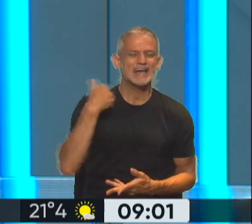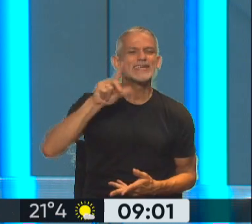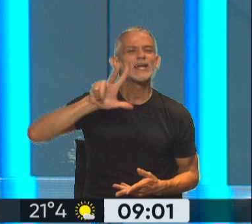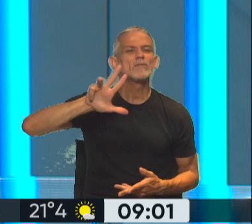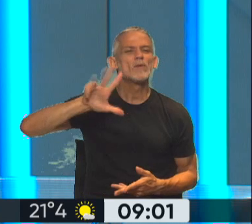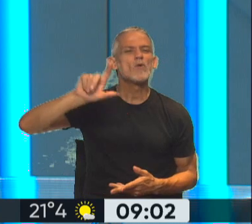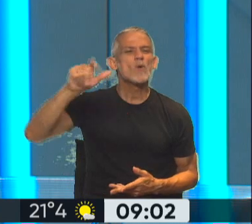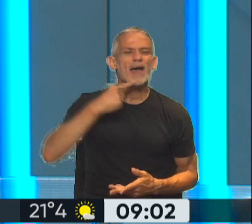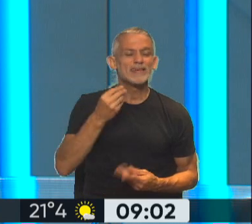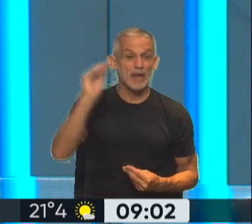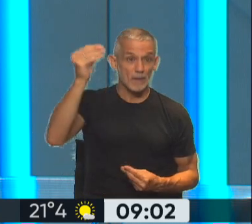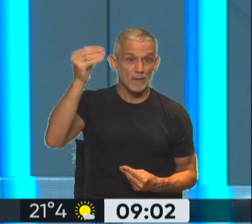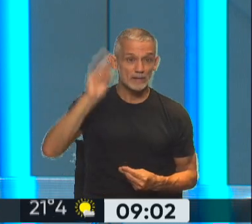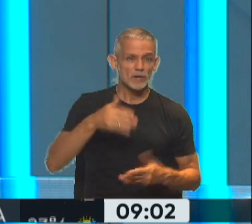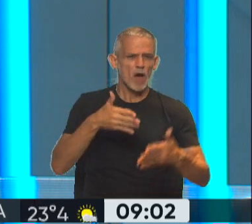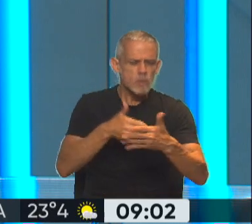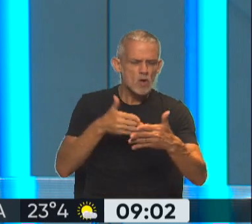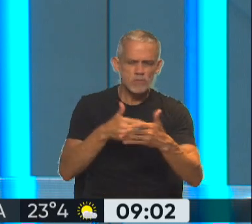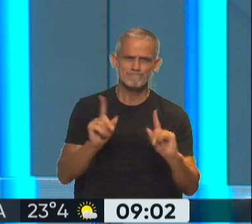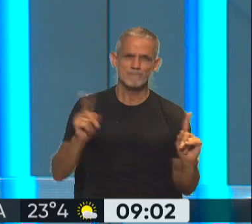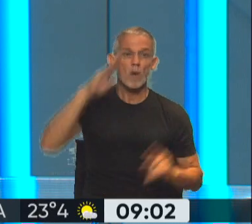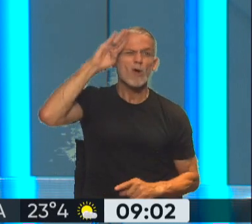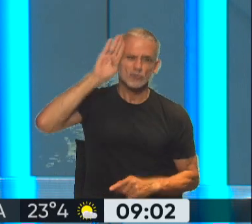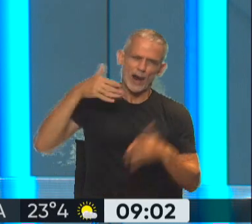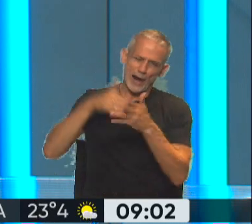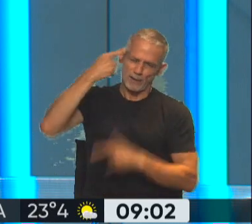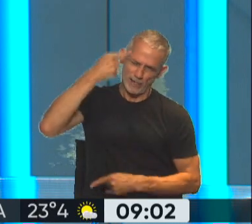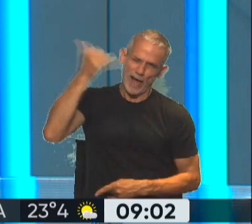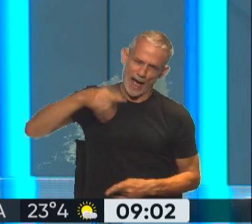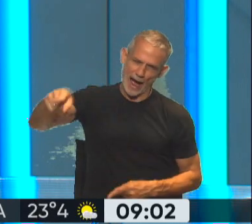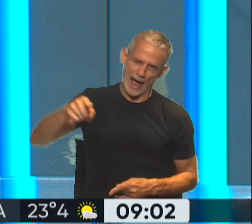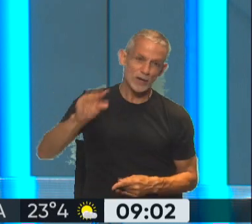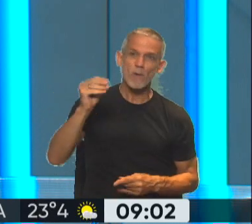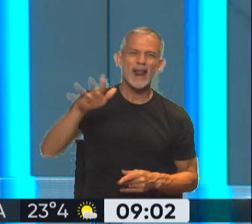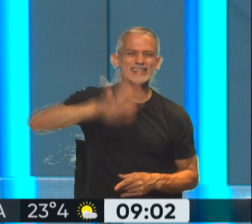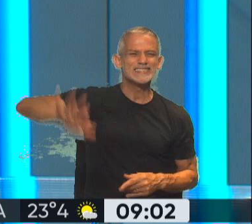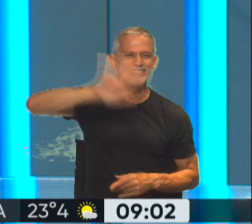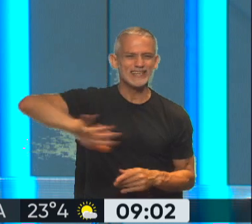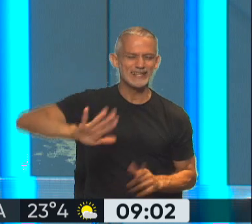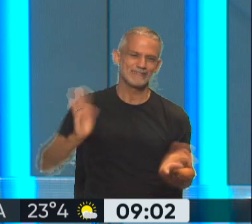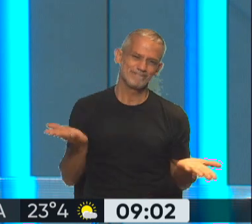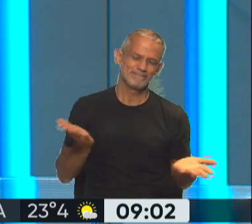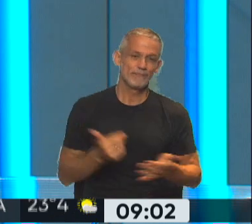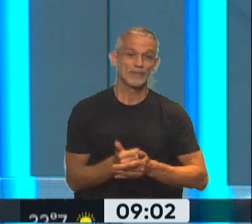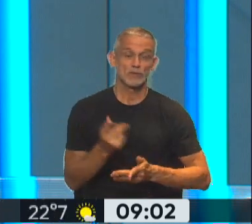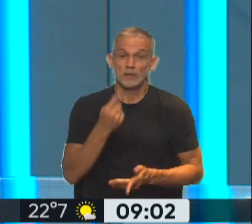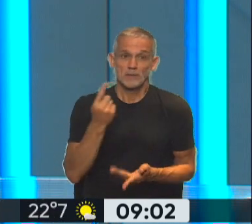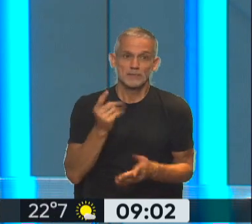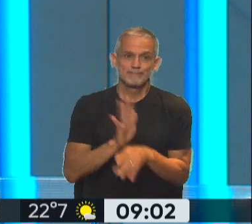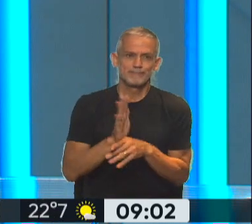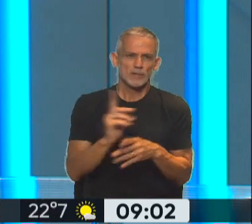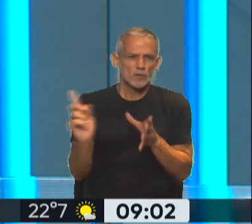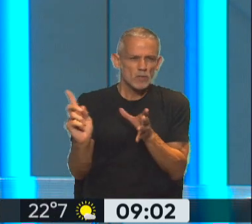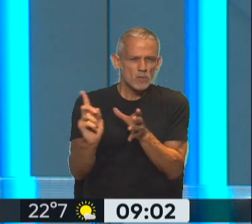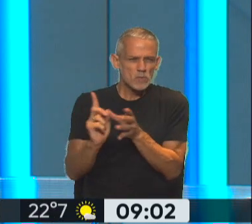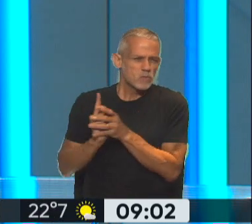Lula decía Brasil no estaba bloqueado la cabeza de Jair bolsonaro está bloqueado no que es que que que que que que que como que se recluyó